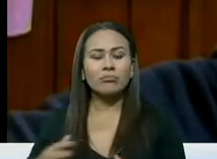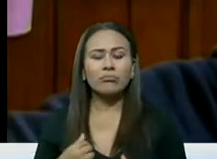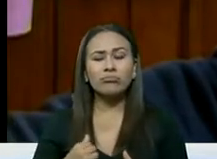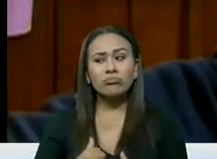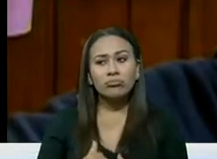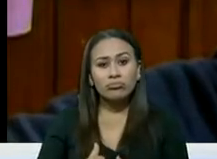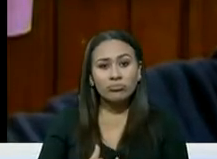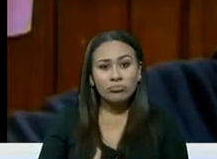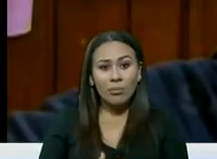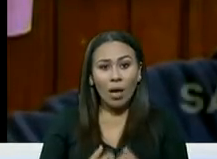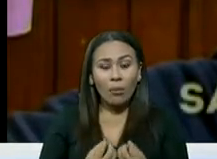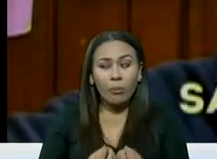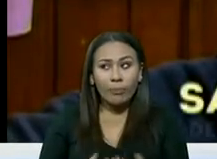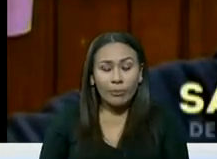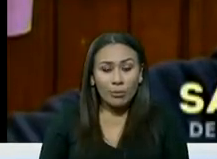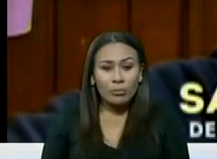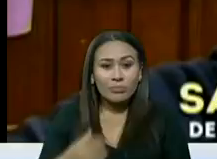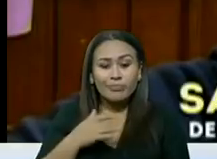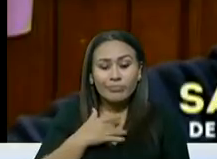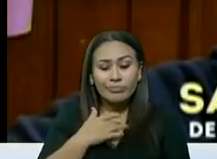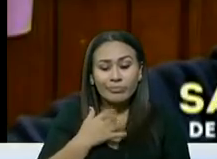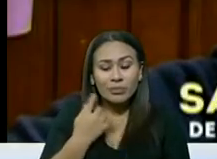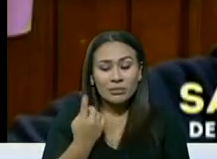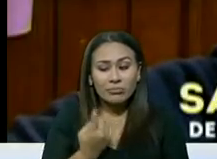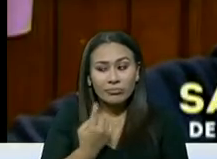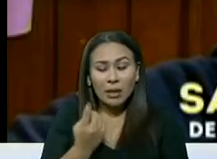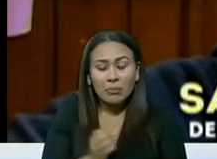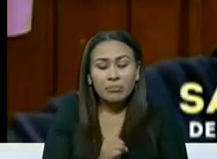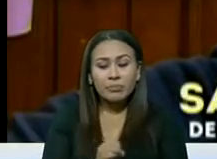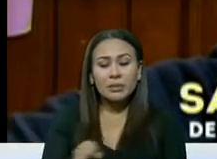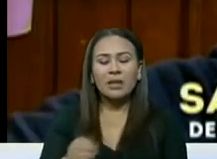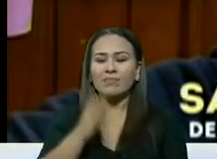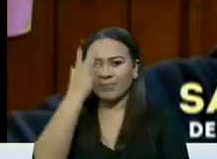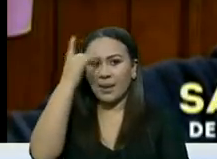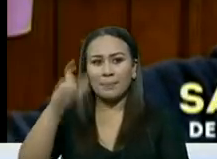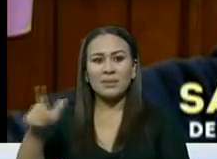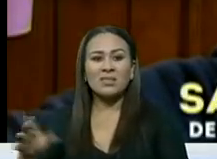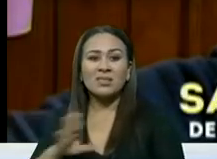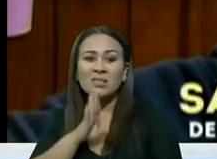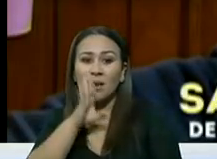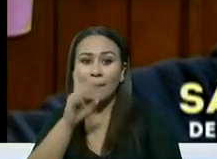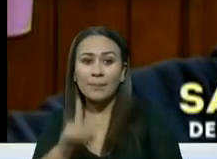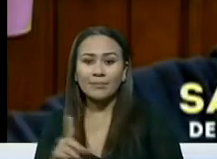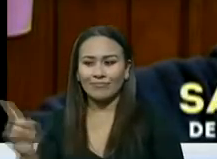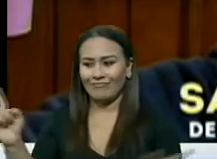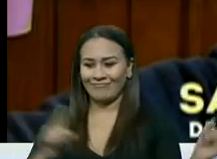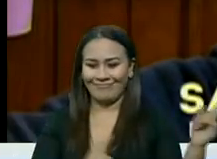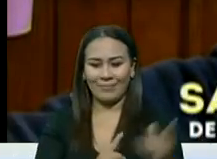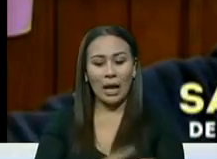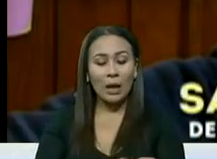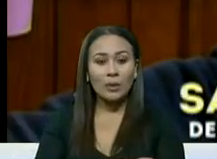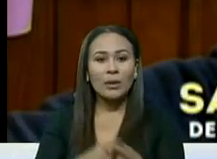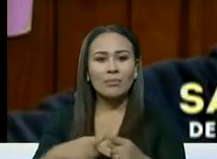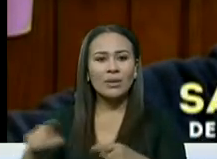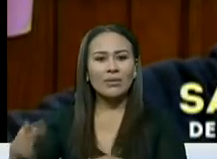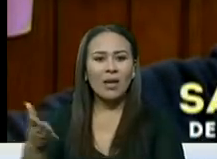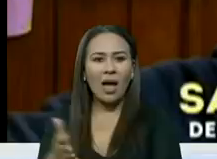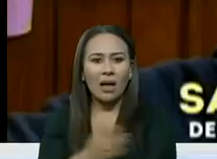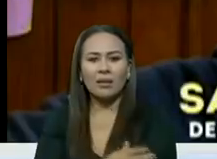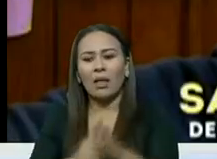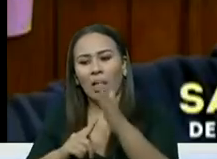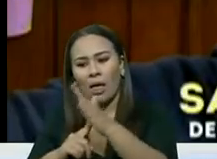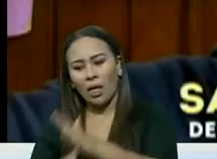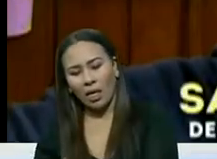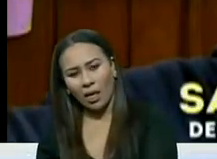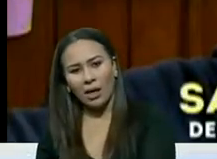gente se esperaba mucho más. La gente vivía bajo hacienda. Todos conocemos lo que quiere decir vivir bajo hacienda,